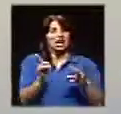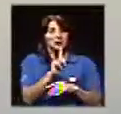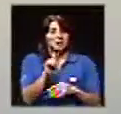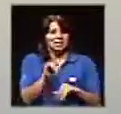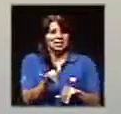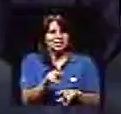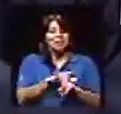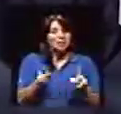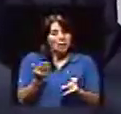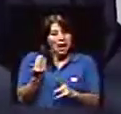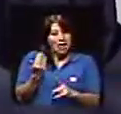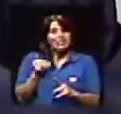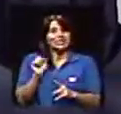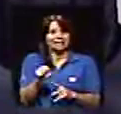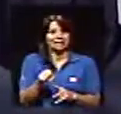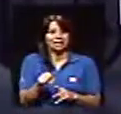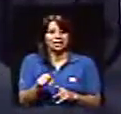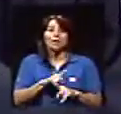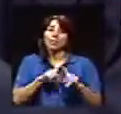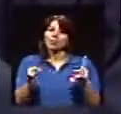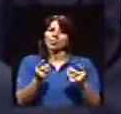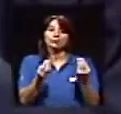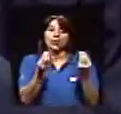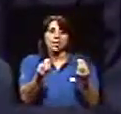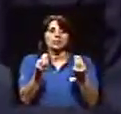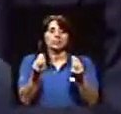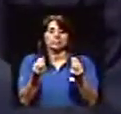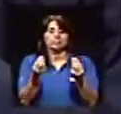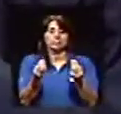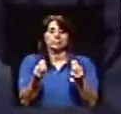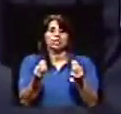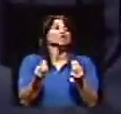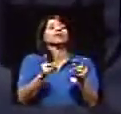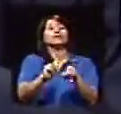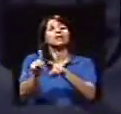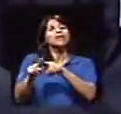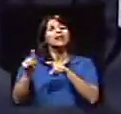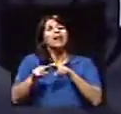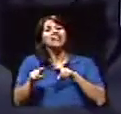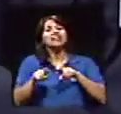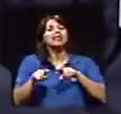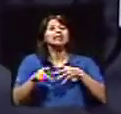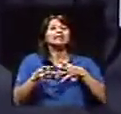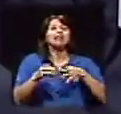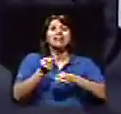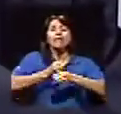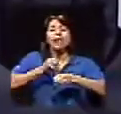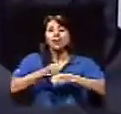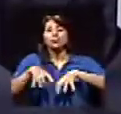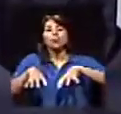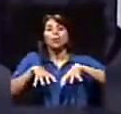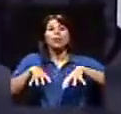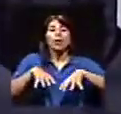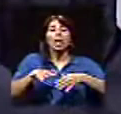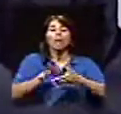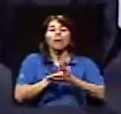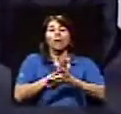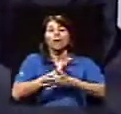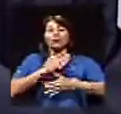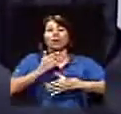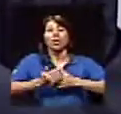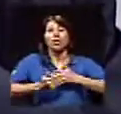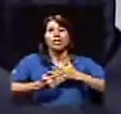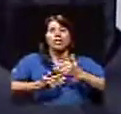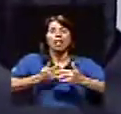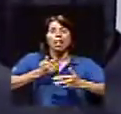así. Pero hay una cantidad importante de actos burocráticos que se quedan pegados